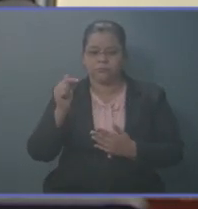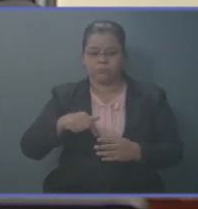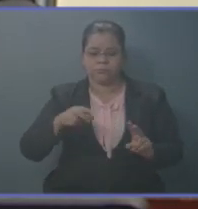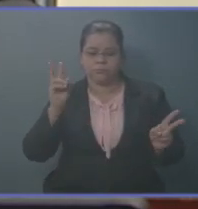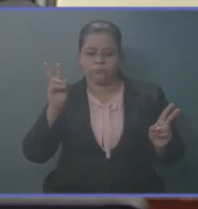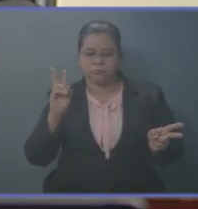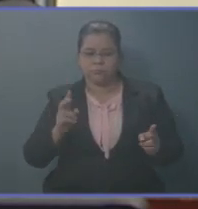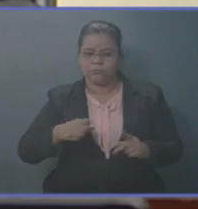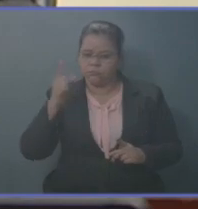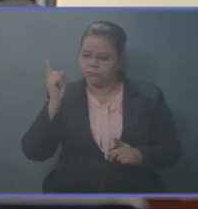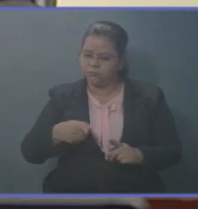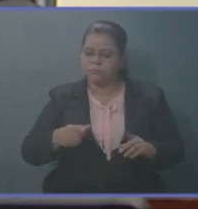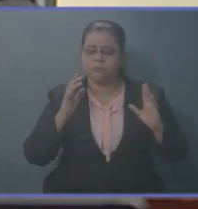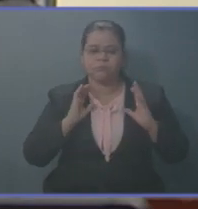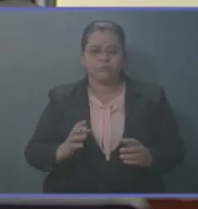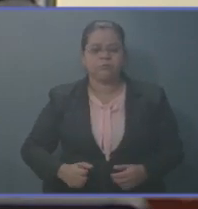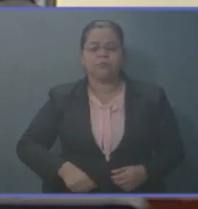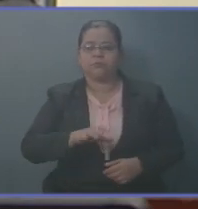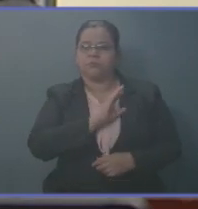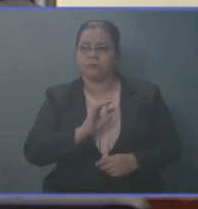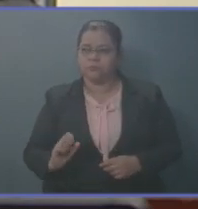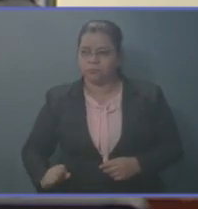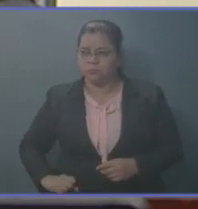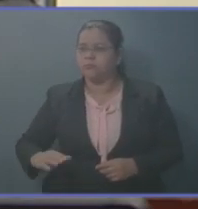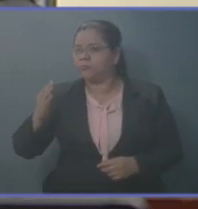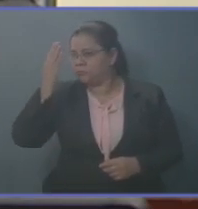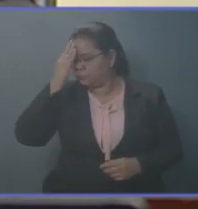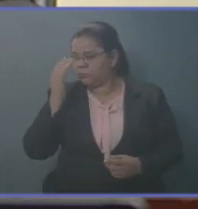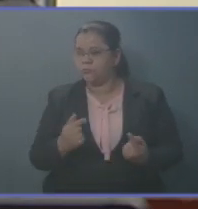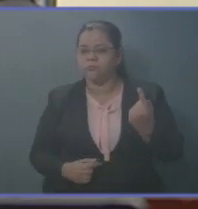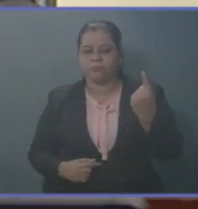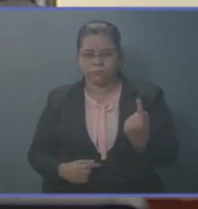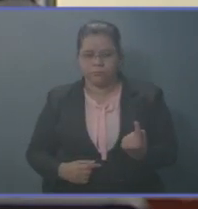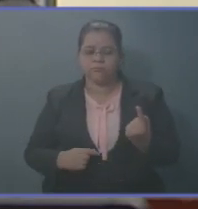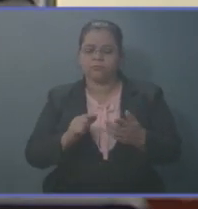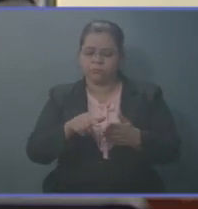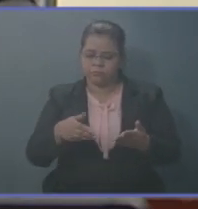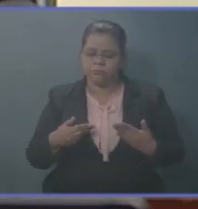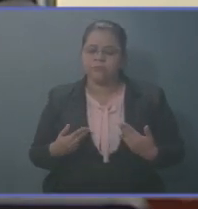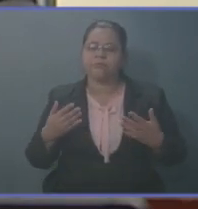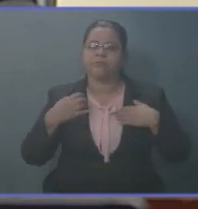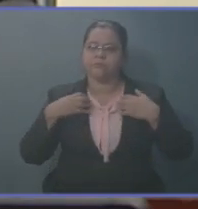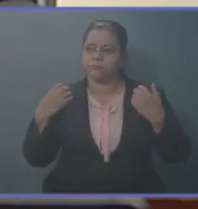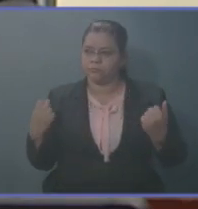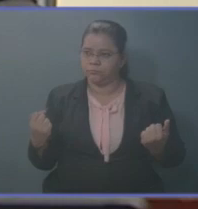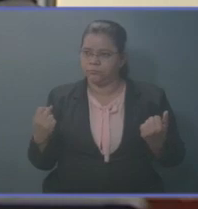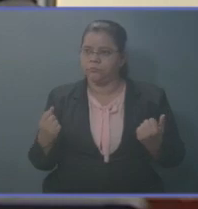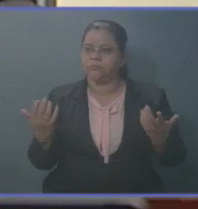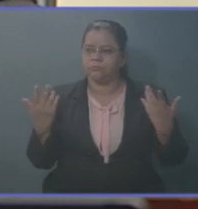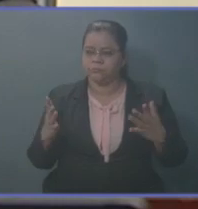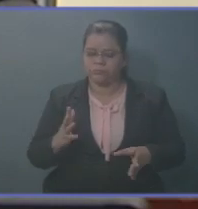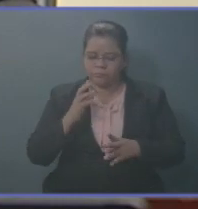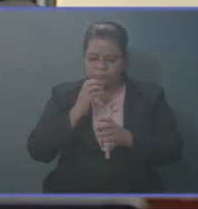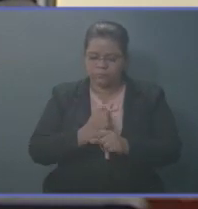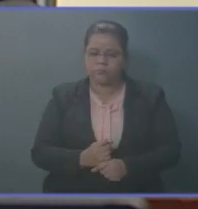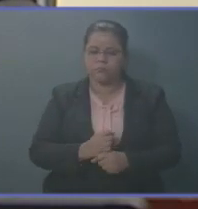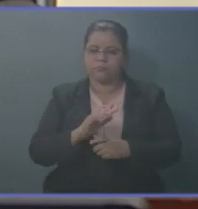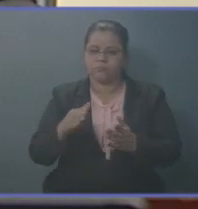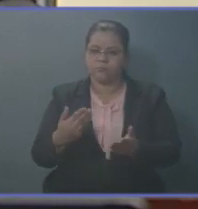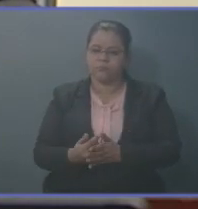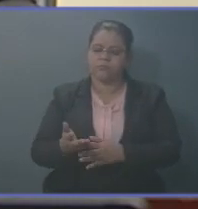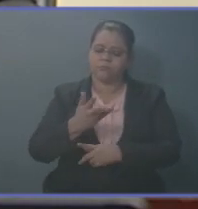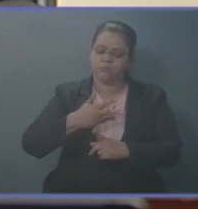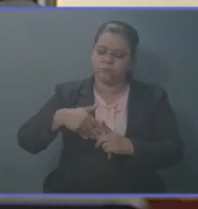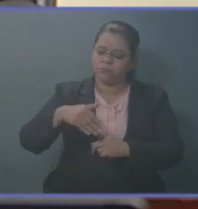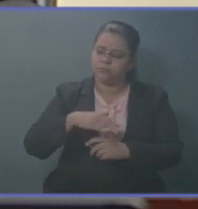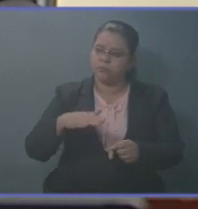obligan y mandatan al Estado de El Salvador a reconocer que toda persona tiene derecho a la salud, estando obligado a garantizar las condiciones